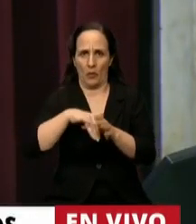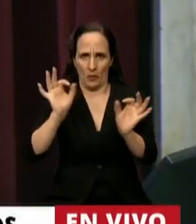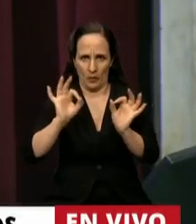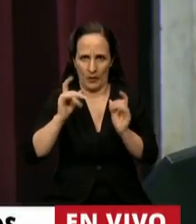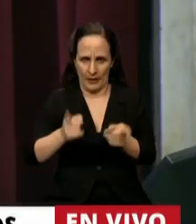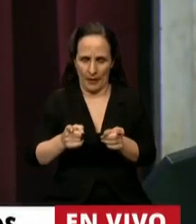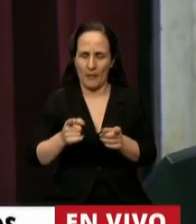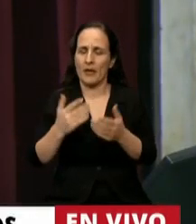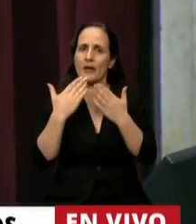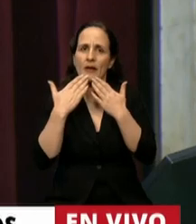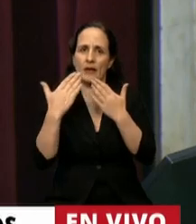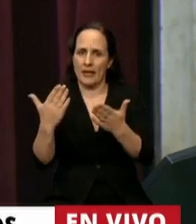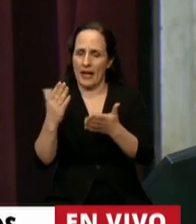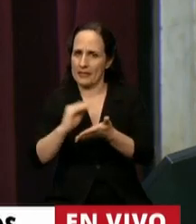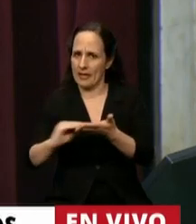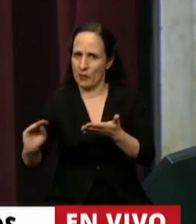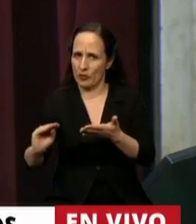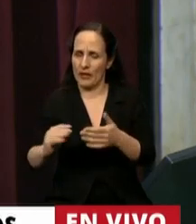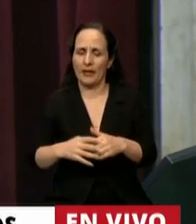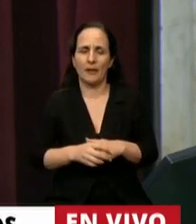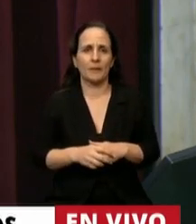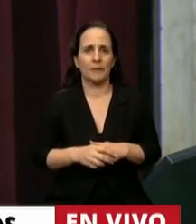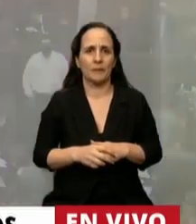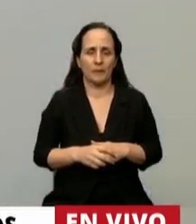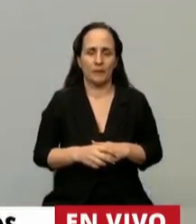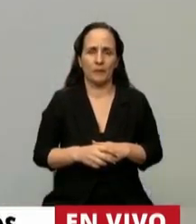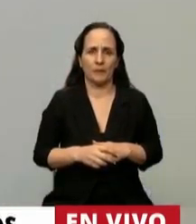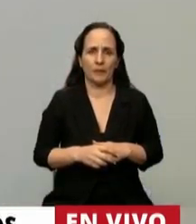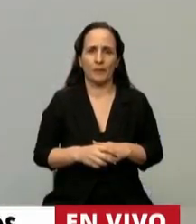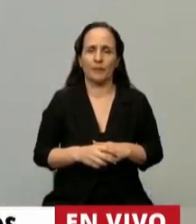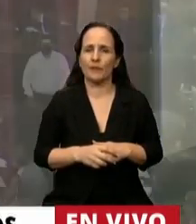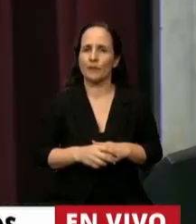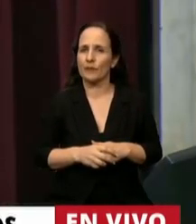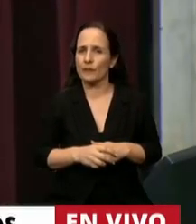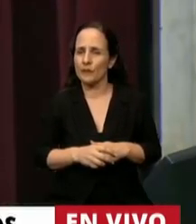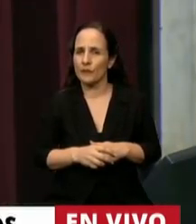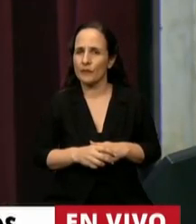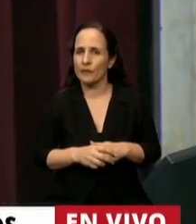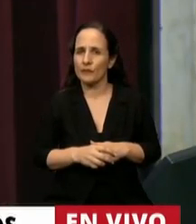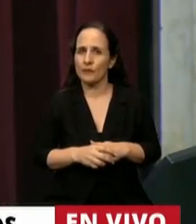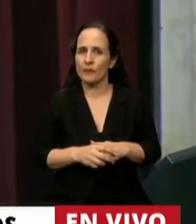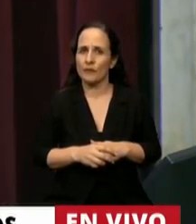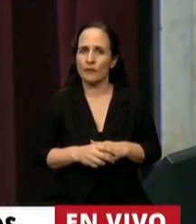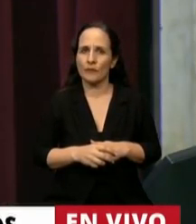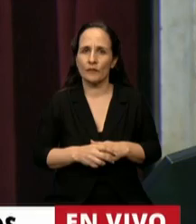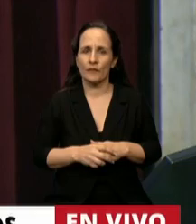abstención. Gracias, gracias. Diputada. A usted. Hijo, presidente.